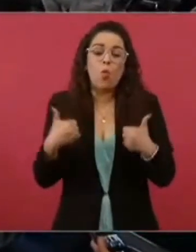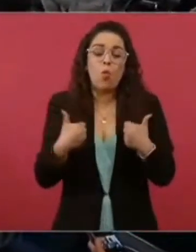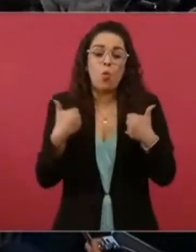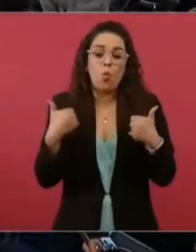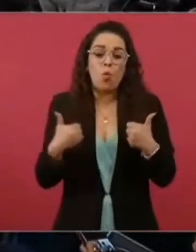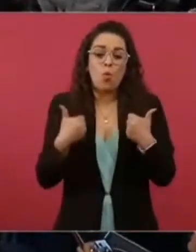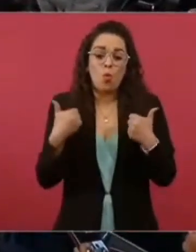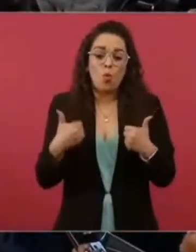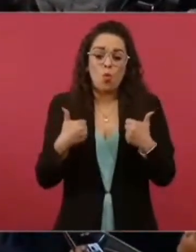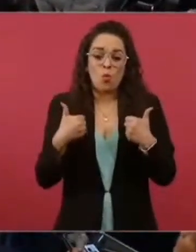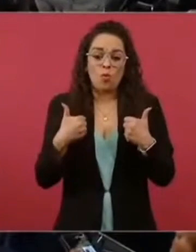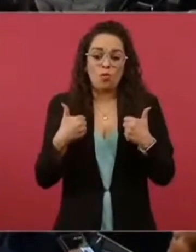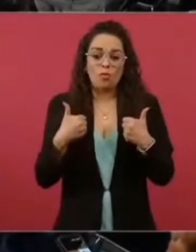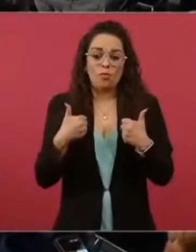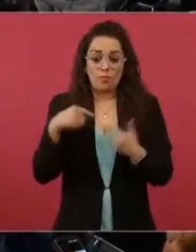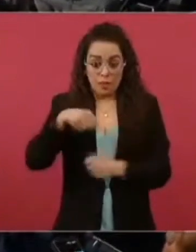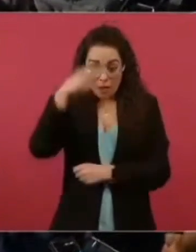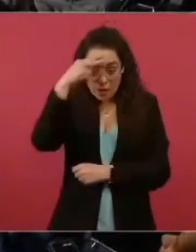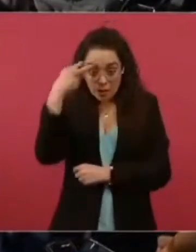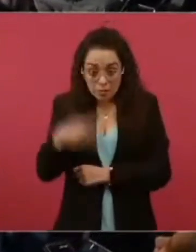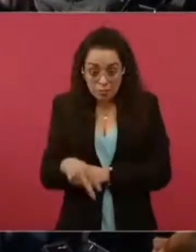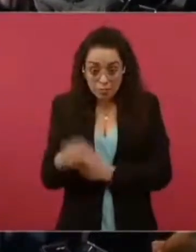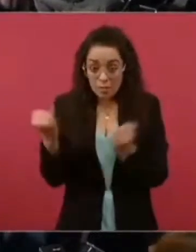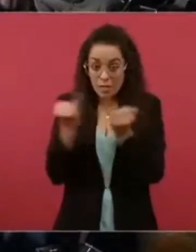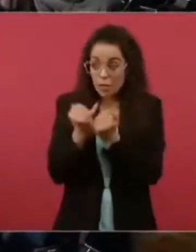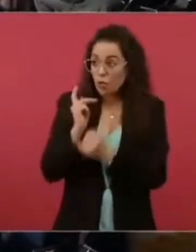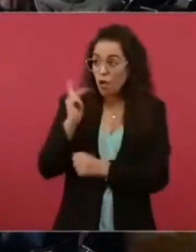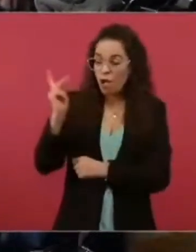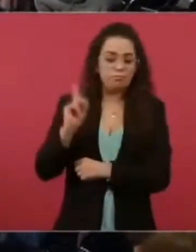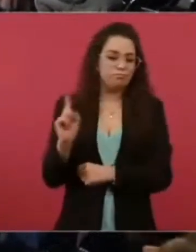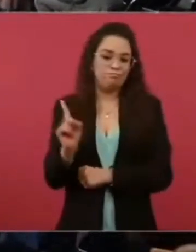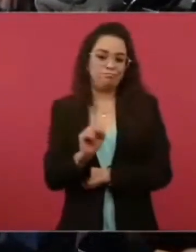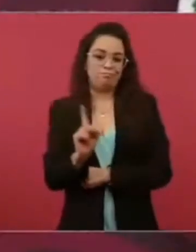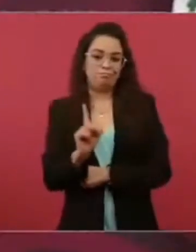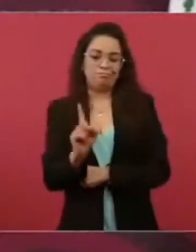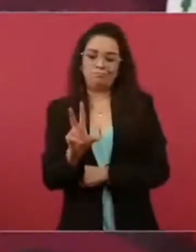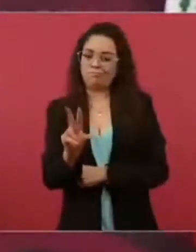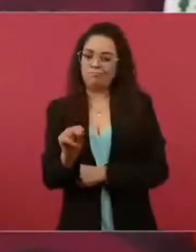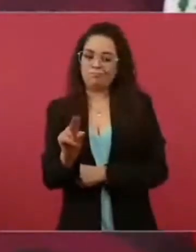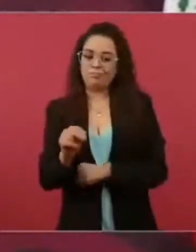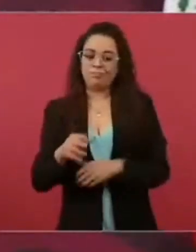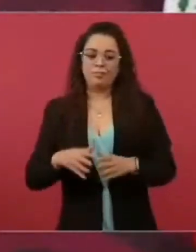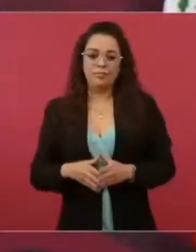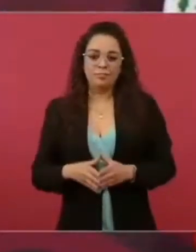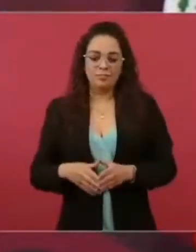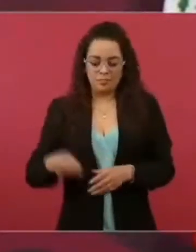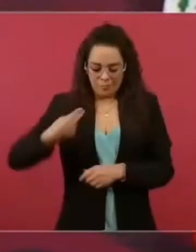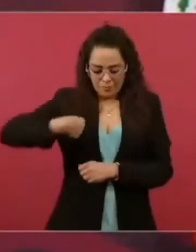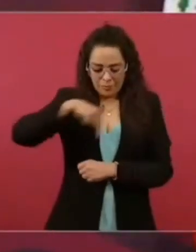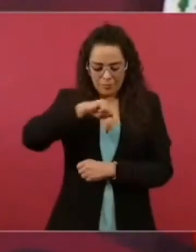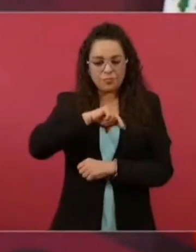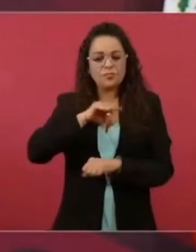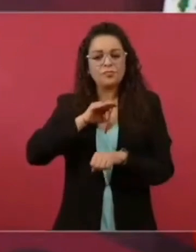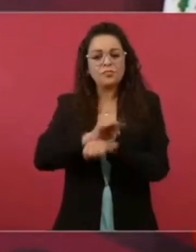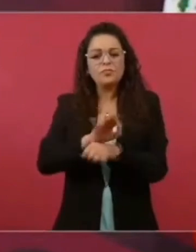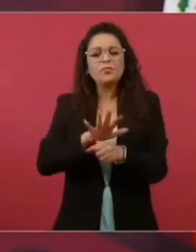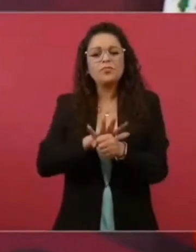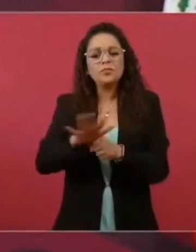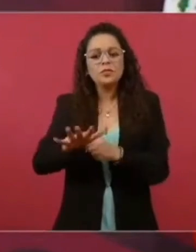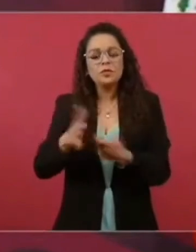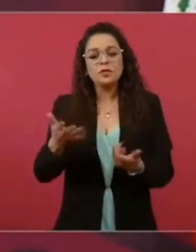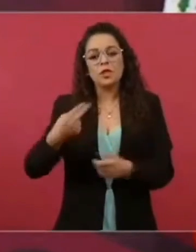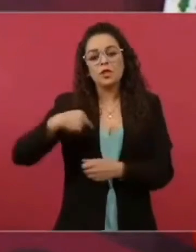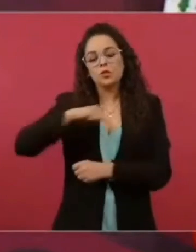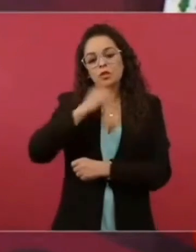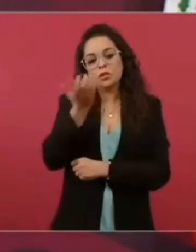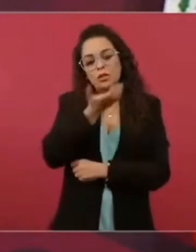Entonces, eso no sucede en nuestro país. ¿Qué nos protege a nosotros? Siempre lo he dicho. Nuestras culturas, nuestras